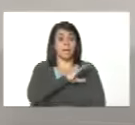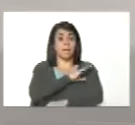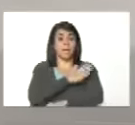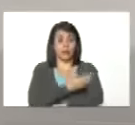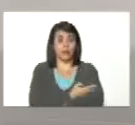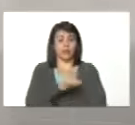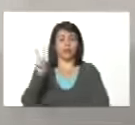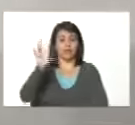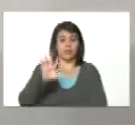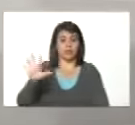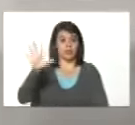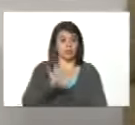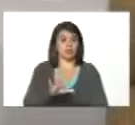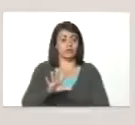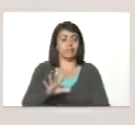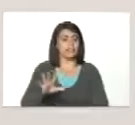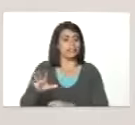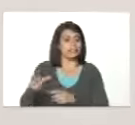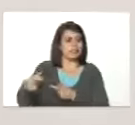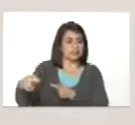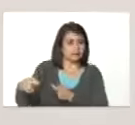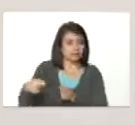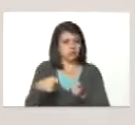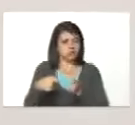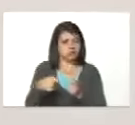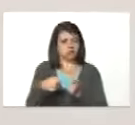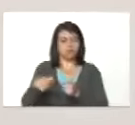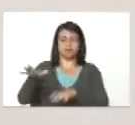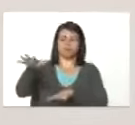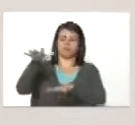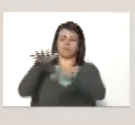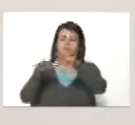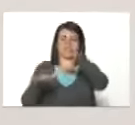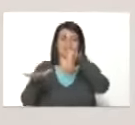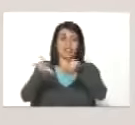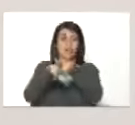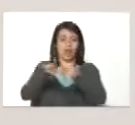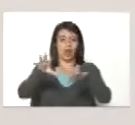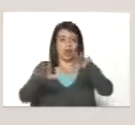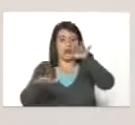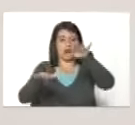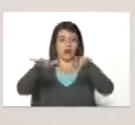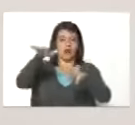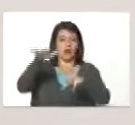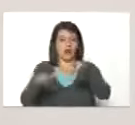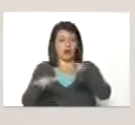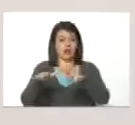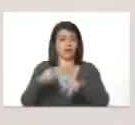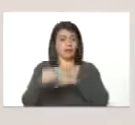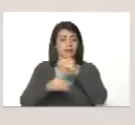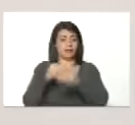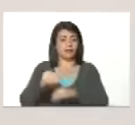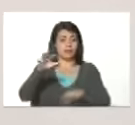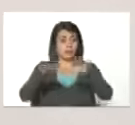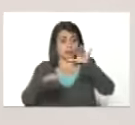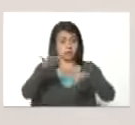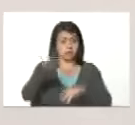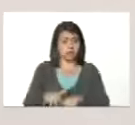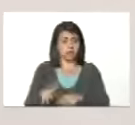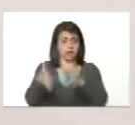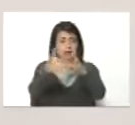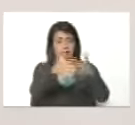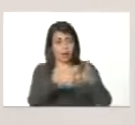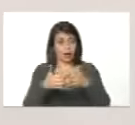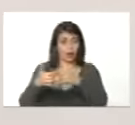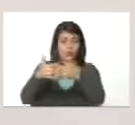en Venezuela lo ostente una marioneta, un títere senil, que es el títere marioneta de los